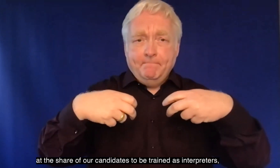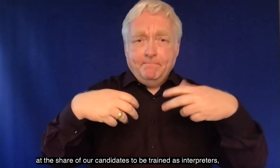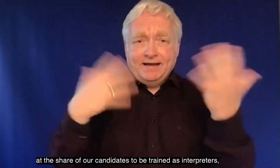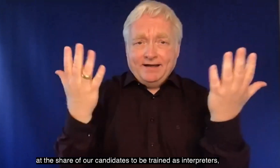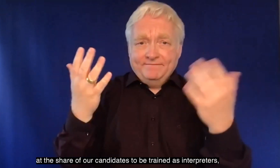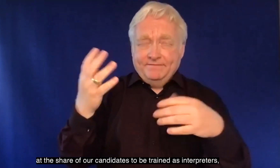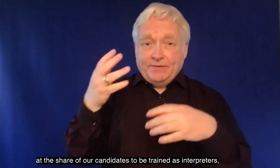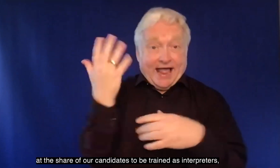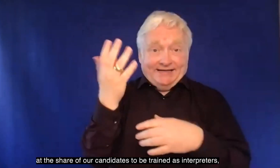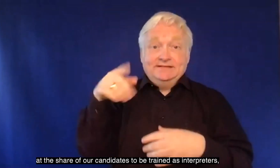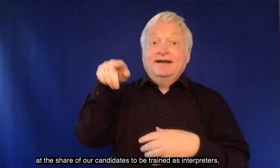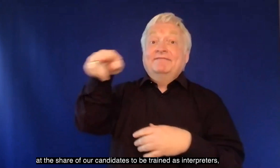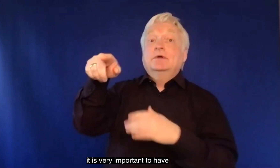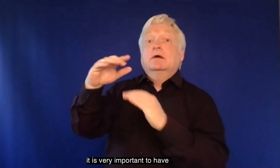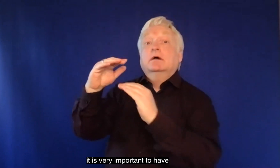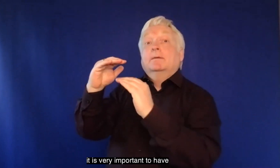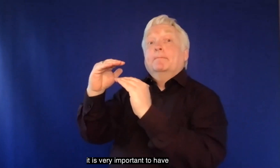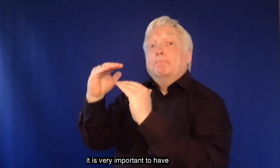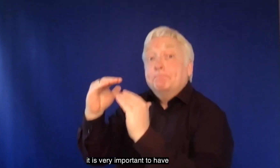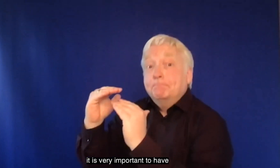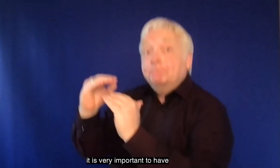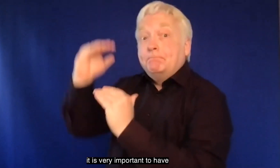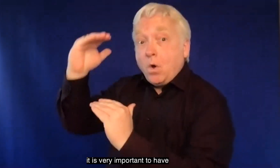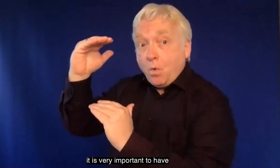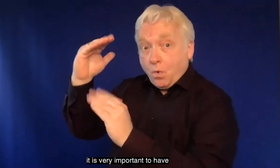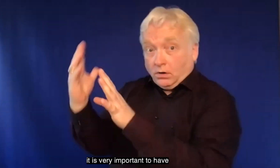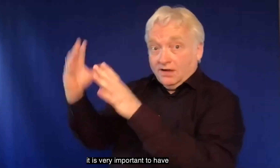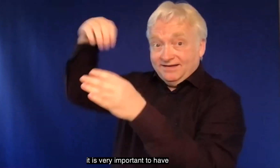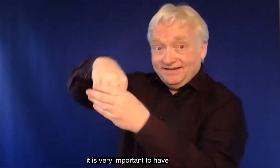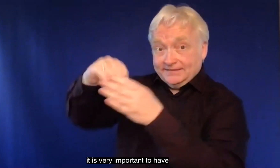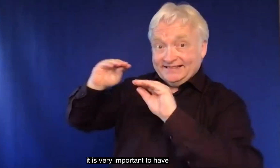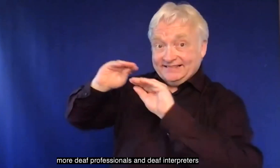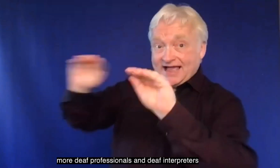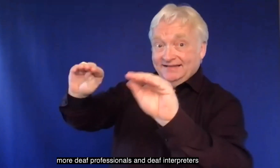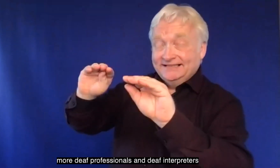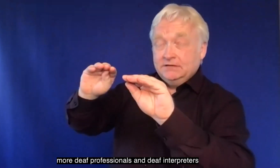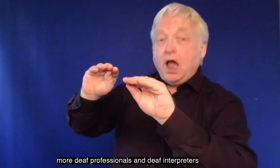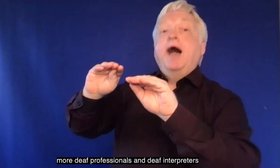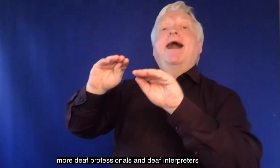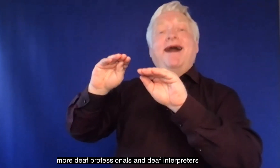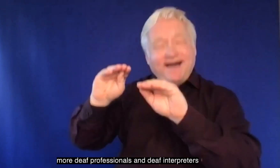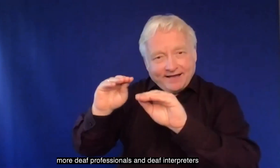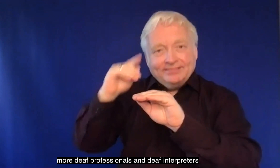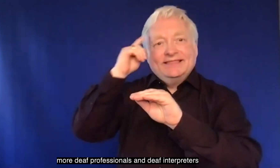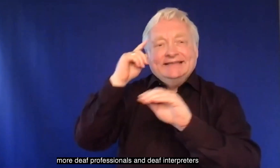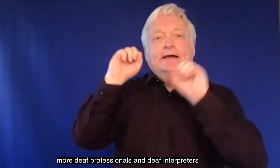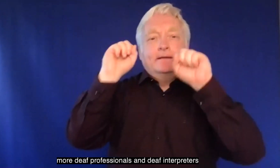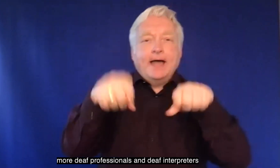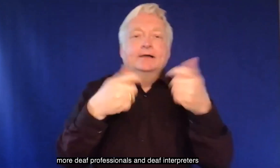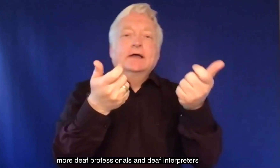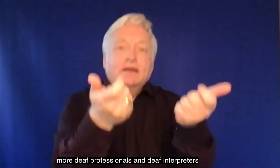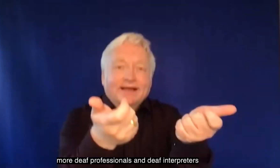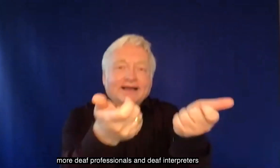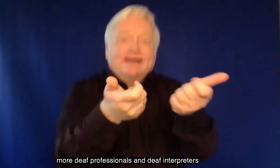también profesionales sordos en general, expertas en la materia. Vemos que hasta ahora hemos contado muy poco con